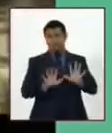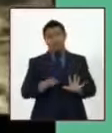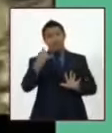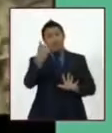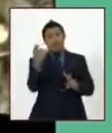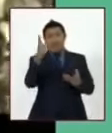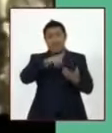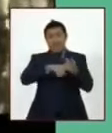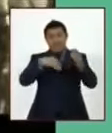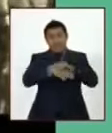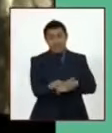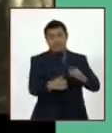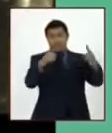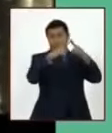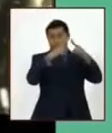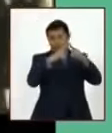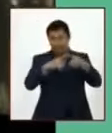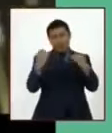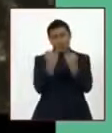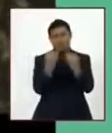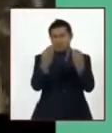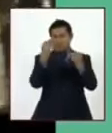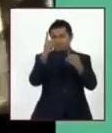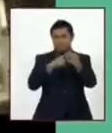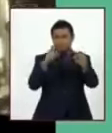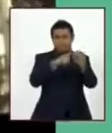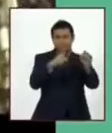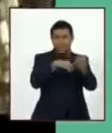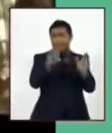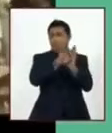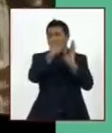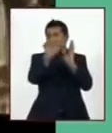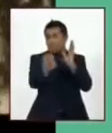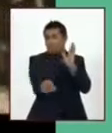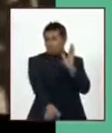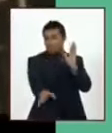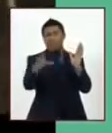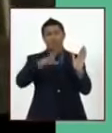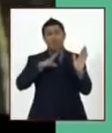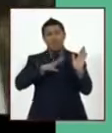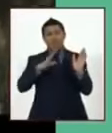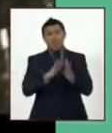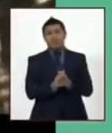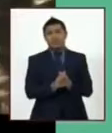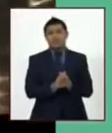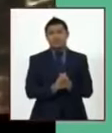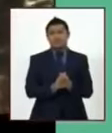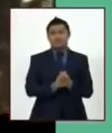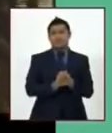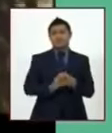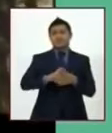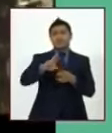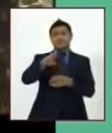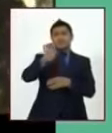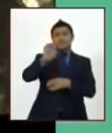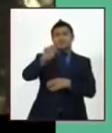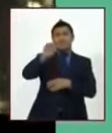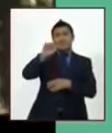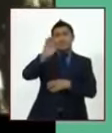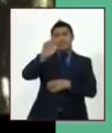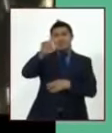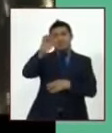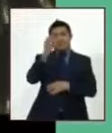aportación del barroco es, como por ejemplo tenemos el caso del retablo de los Reyes a mi espalda,